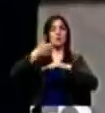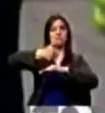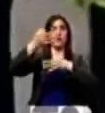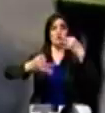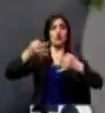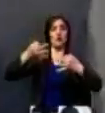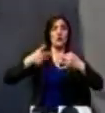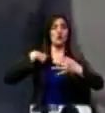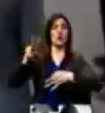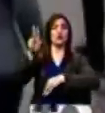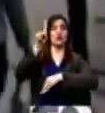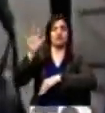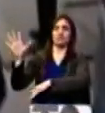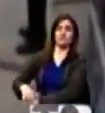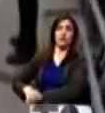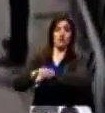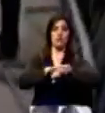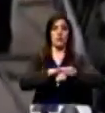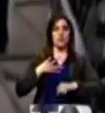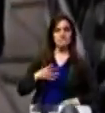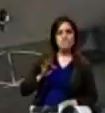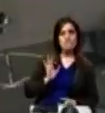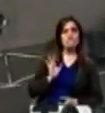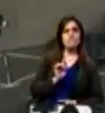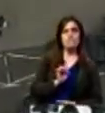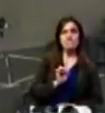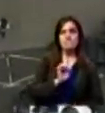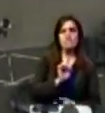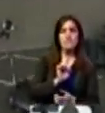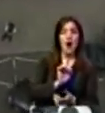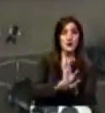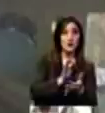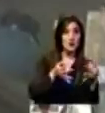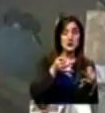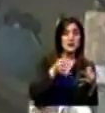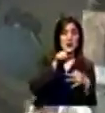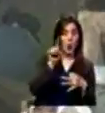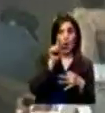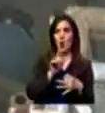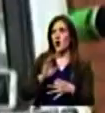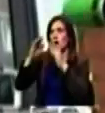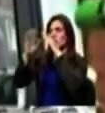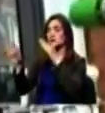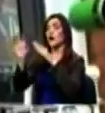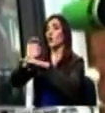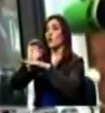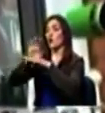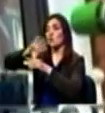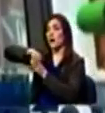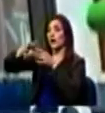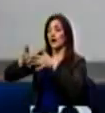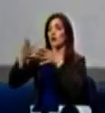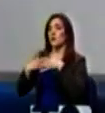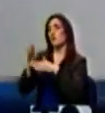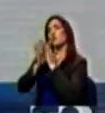se ejecutara su extradición, tras lo cual Assange se presentó en la Embajada del Ecuador en Londres y solicitó asilo político. En agosto de ese